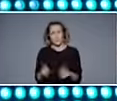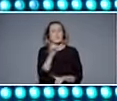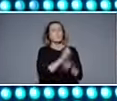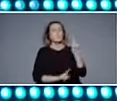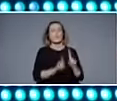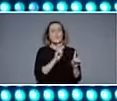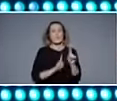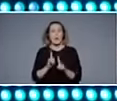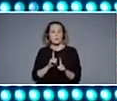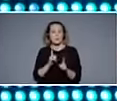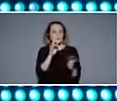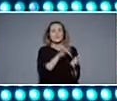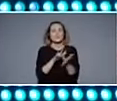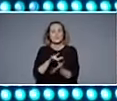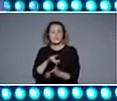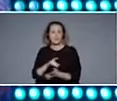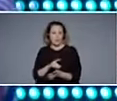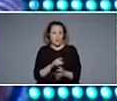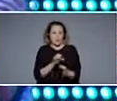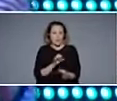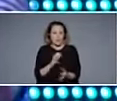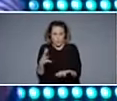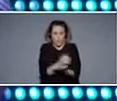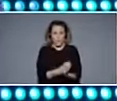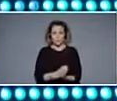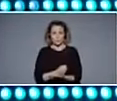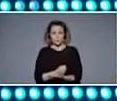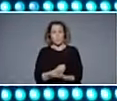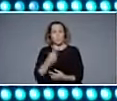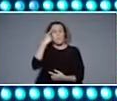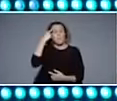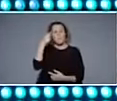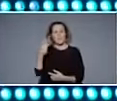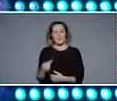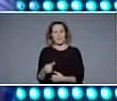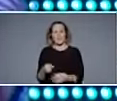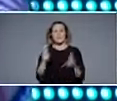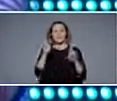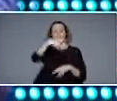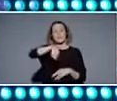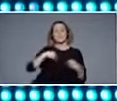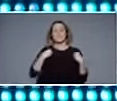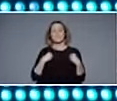problemas? ¿Quién es un poco pesimista? Así que con todos ustedes, espero que disfruten el pesimista.